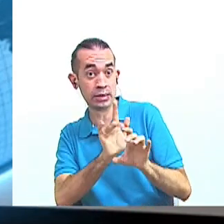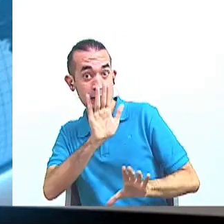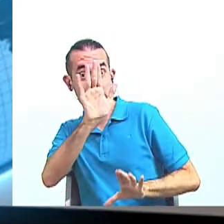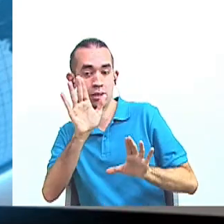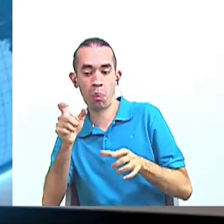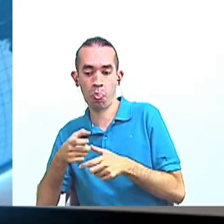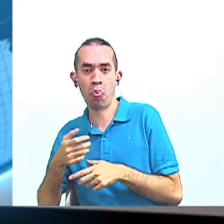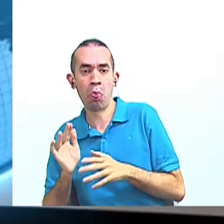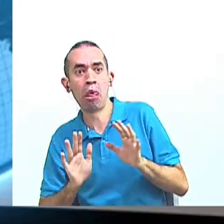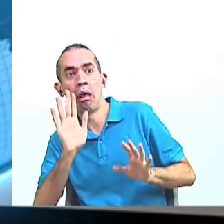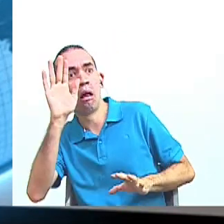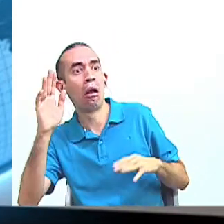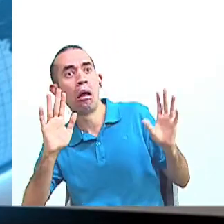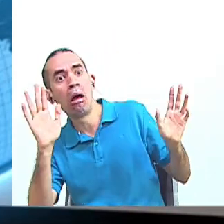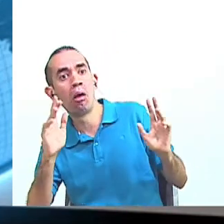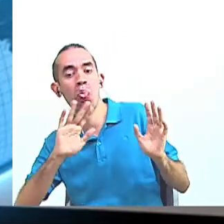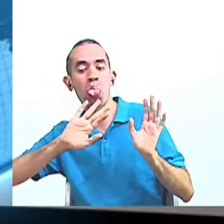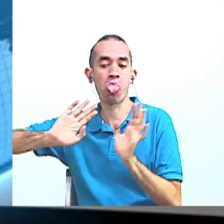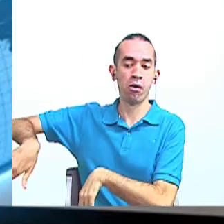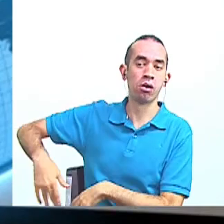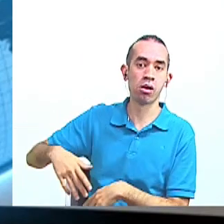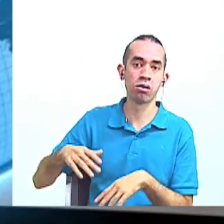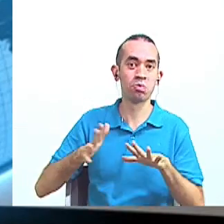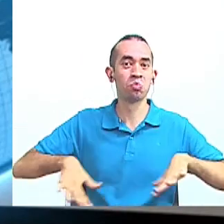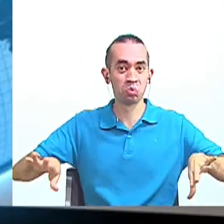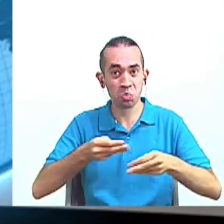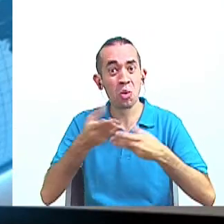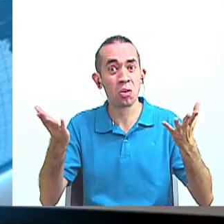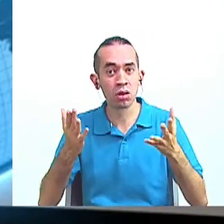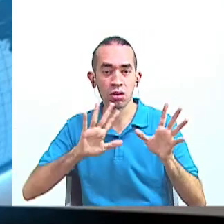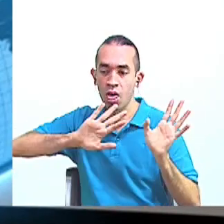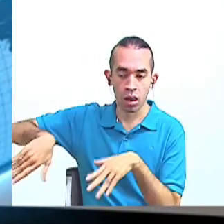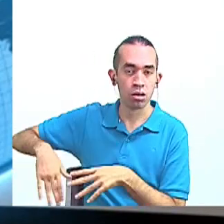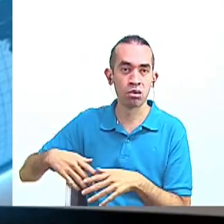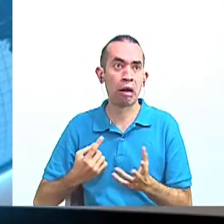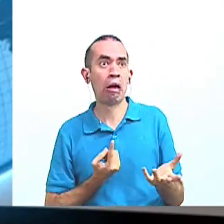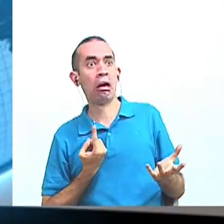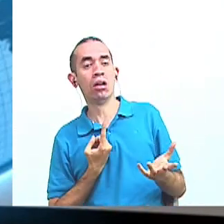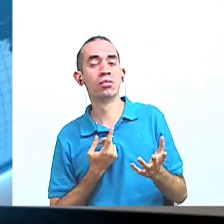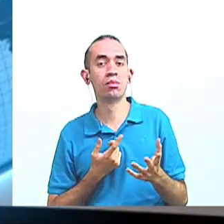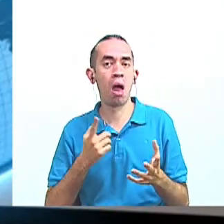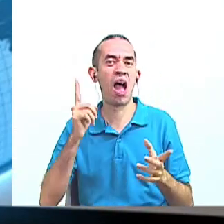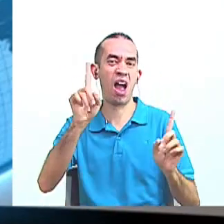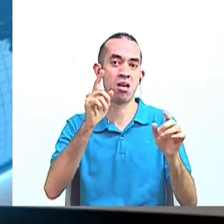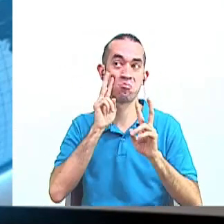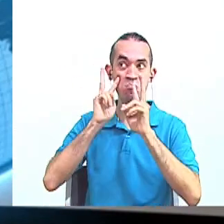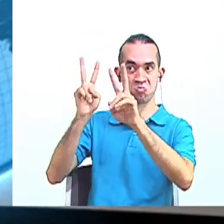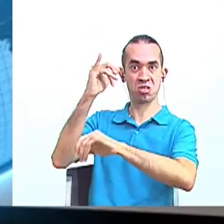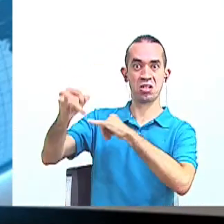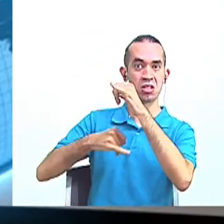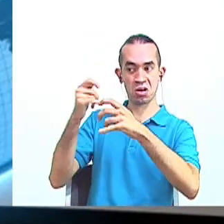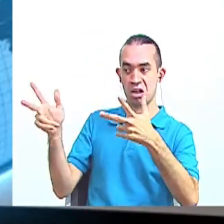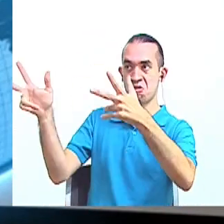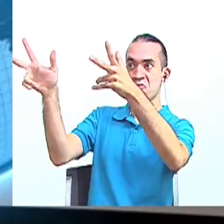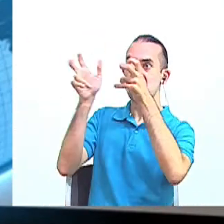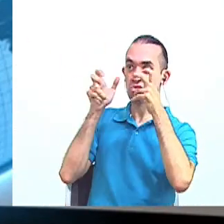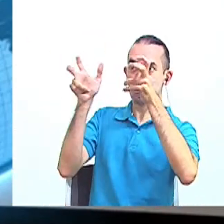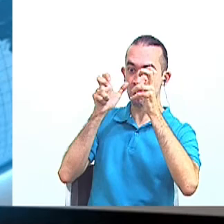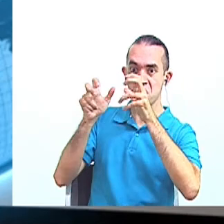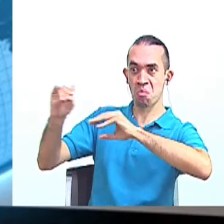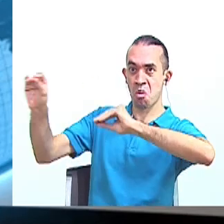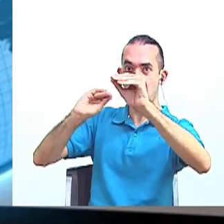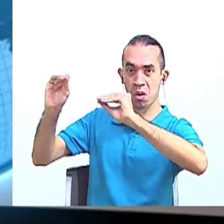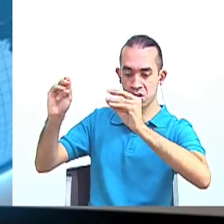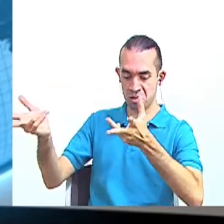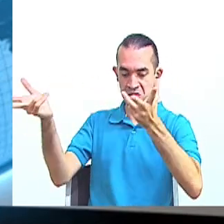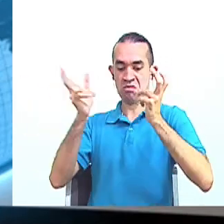espacios públicos, y la Liga Feminista, inspirada en movimientos internacionales, supone también un antes y un después